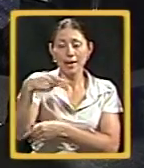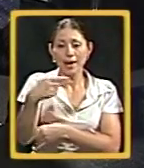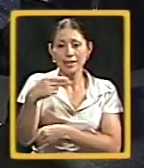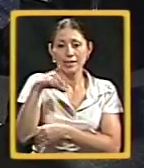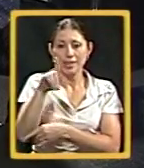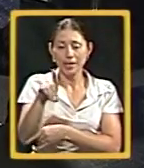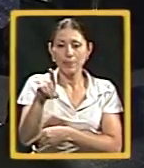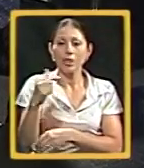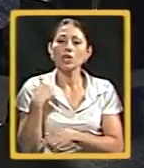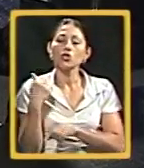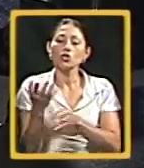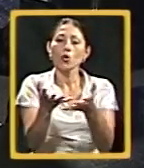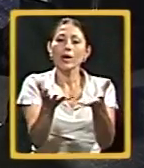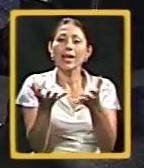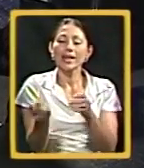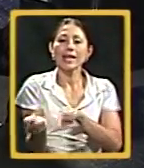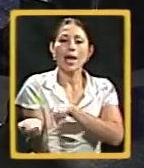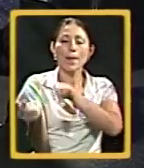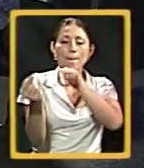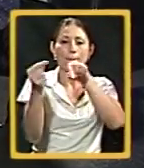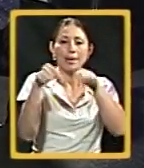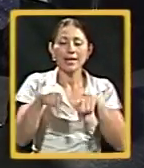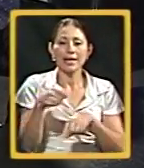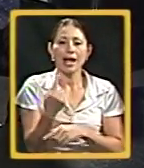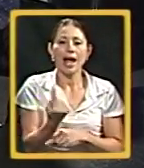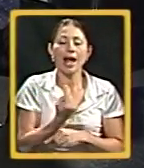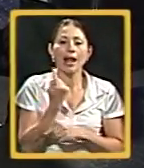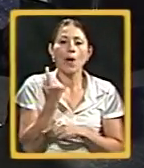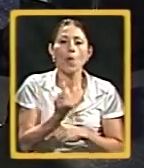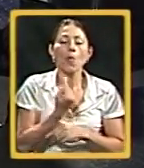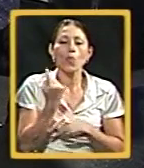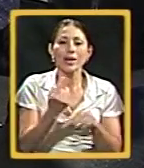única sede fuera del campus,